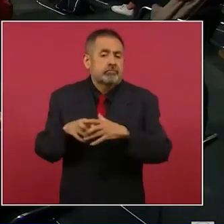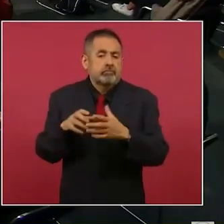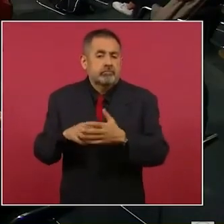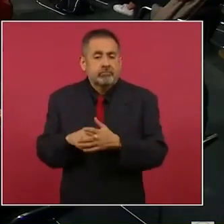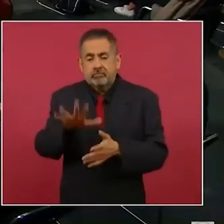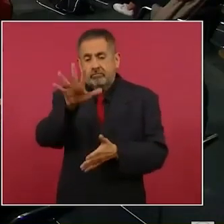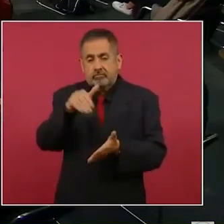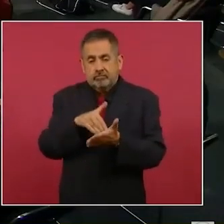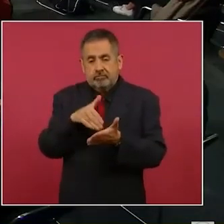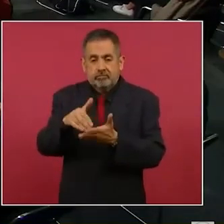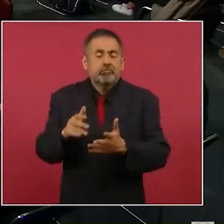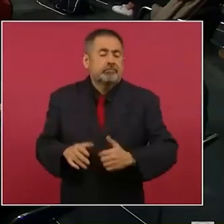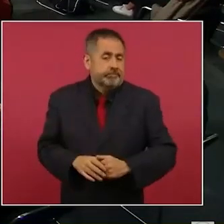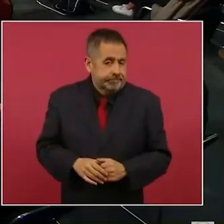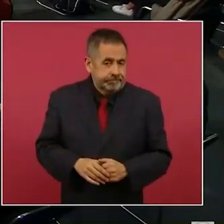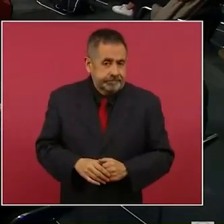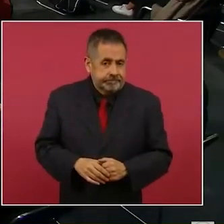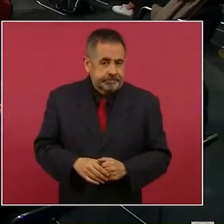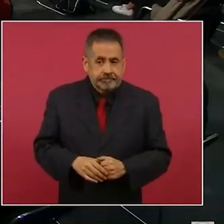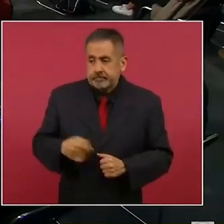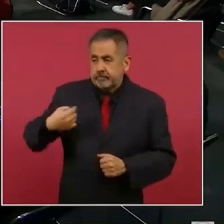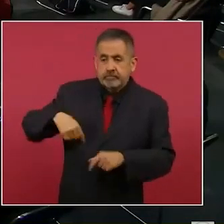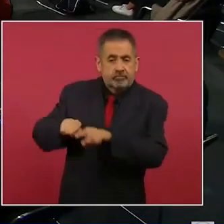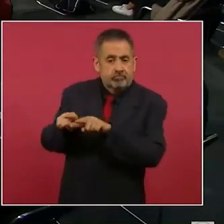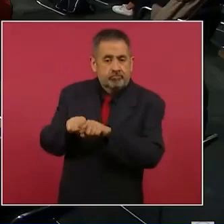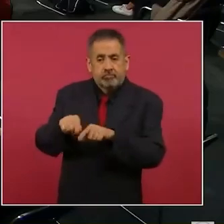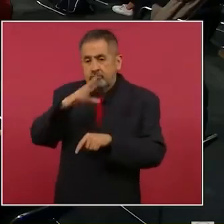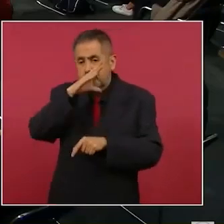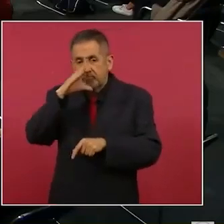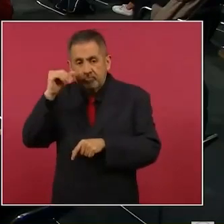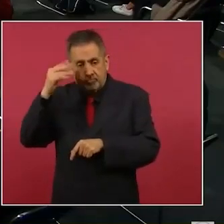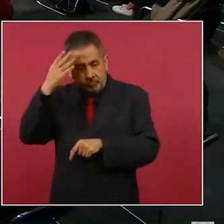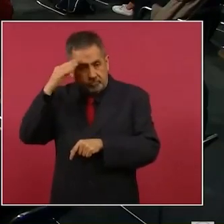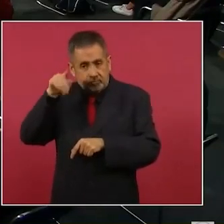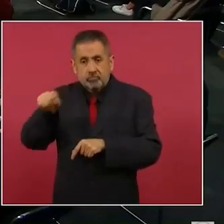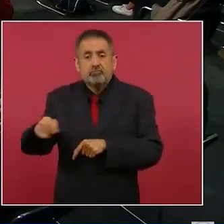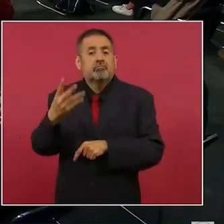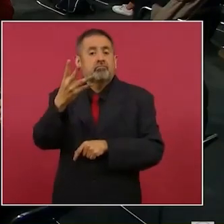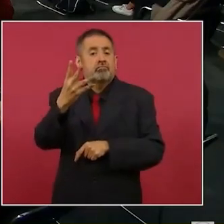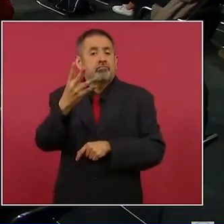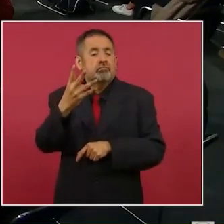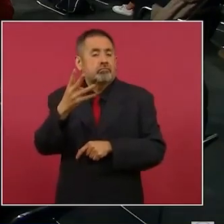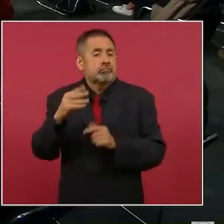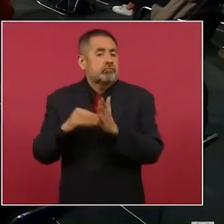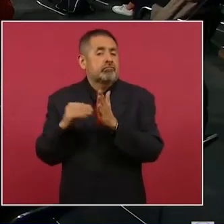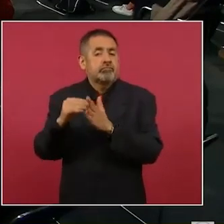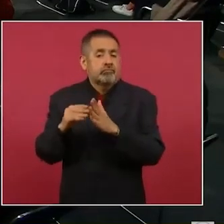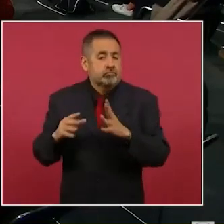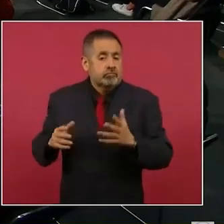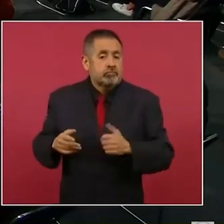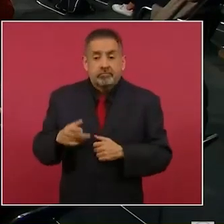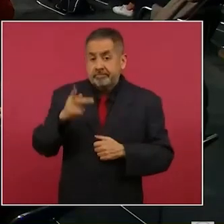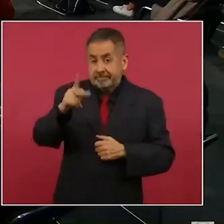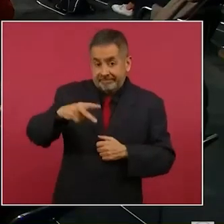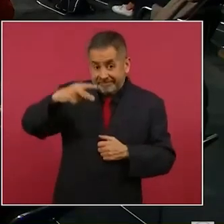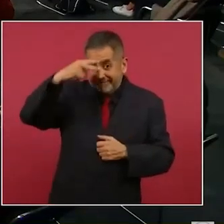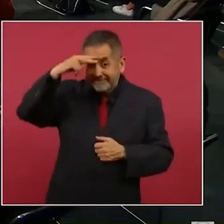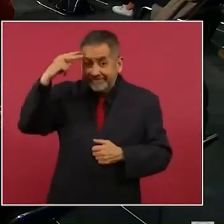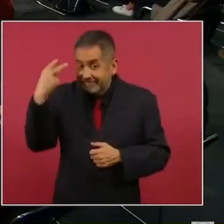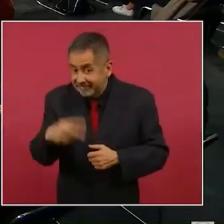son cinco millones y que nuestros hermanos cubanos son cuatro millones pero que los